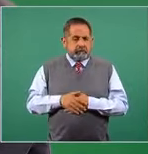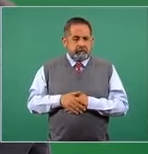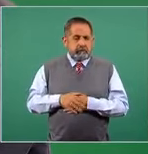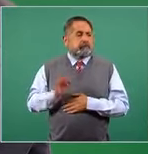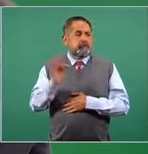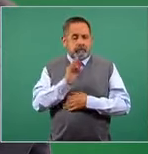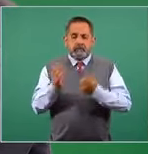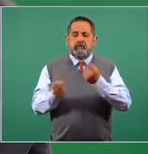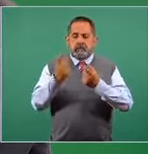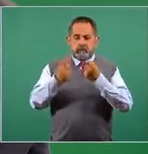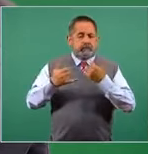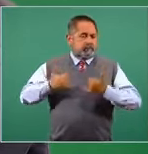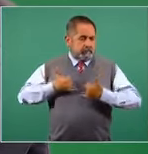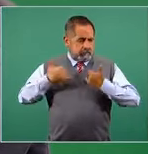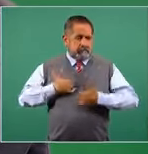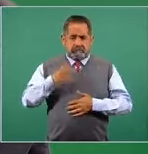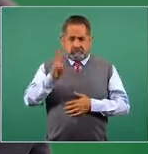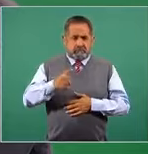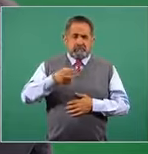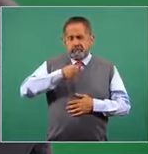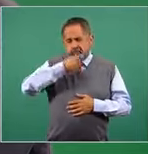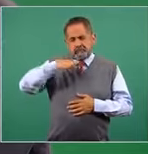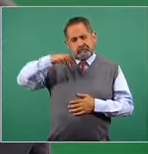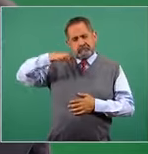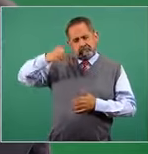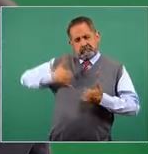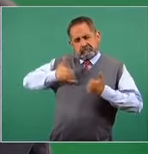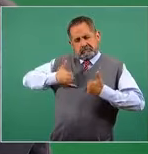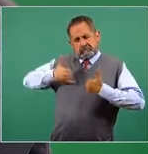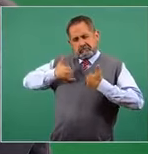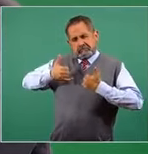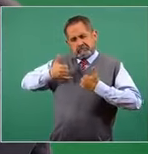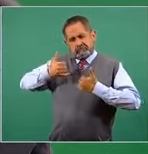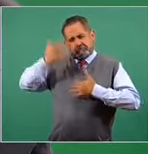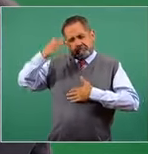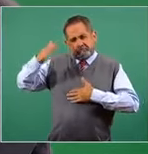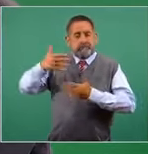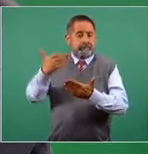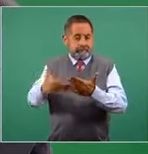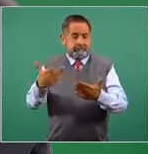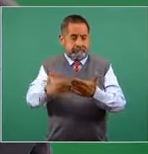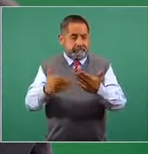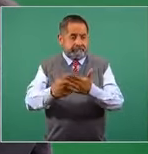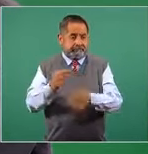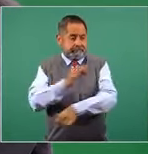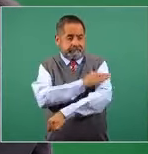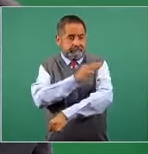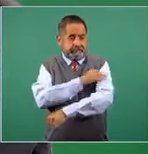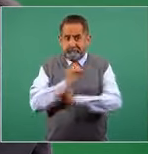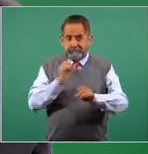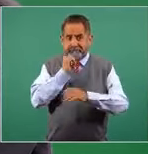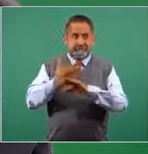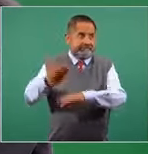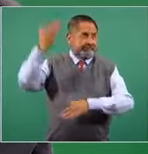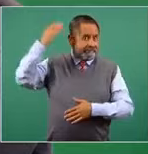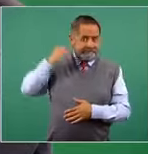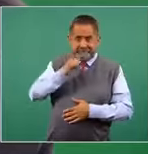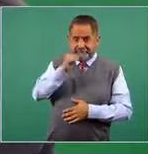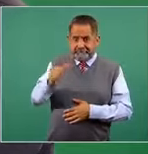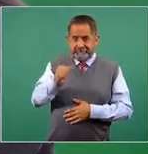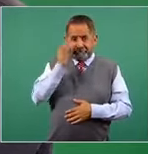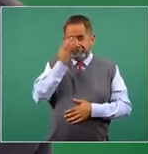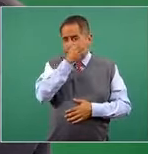haber personas adolescentes, personas adultas jóvenes que les falta la vacunación contra sarampión y podrían necesitar